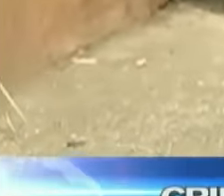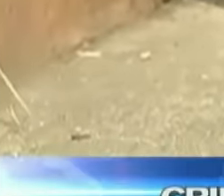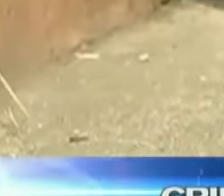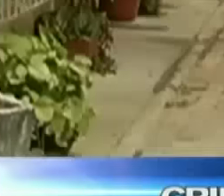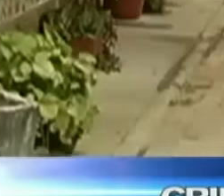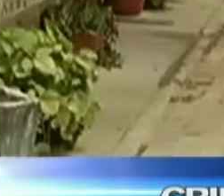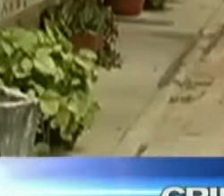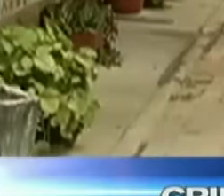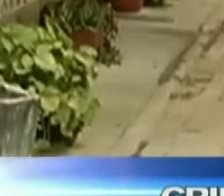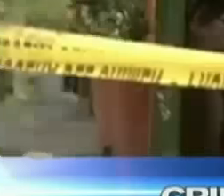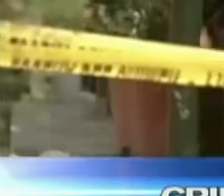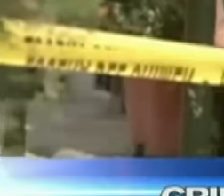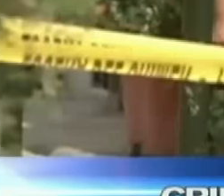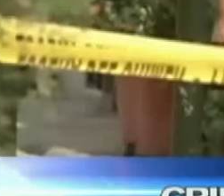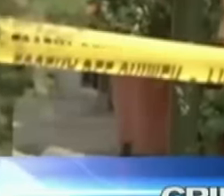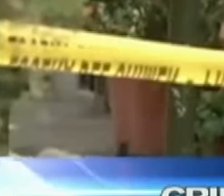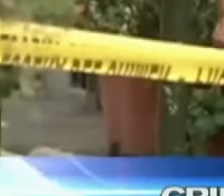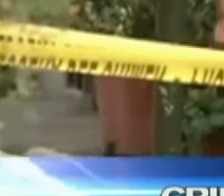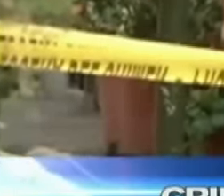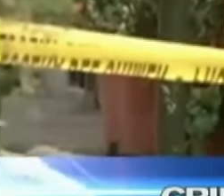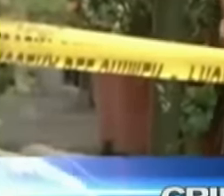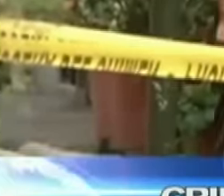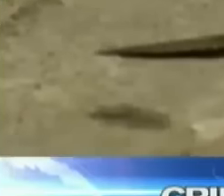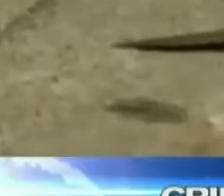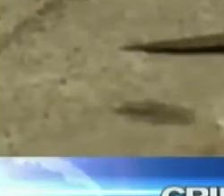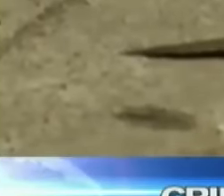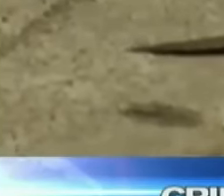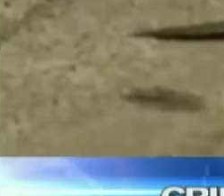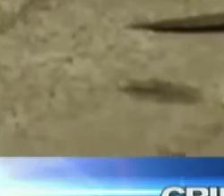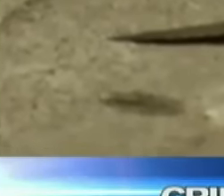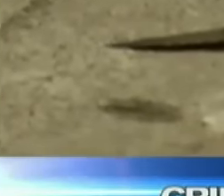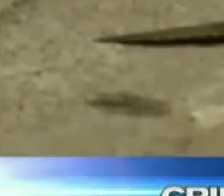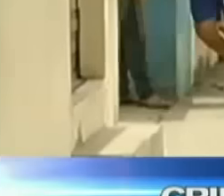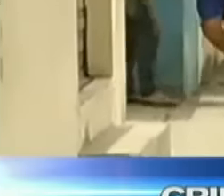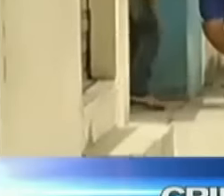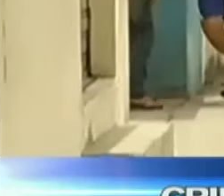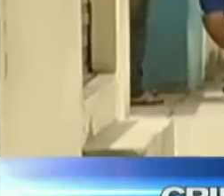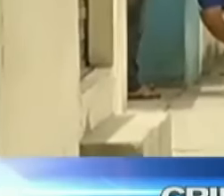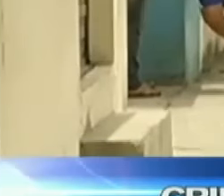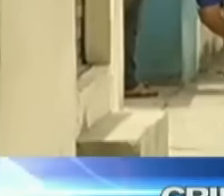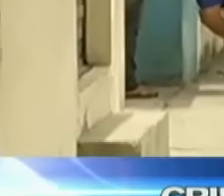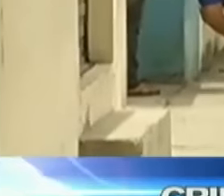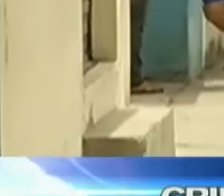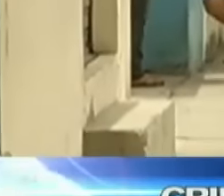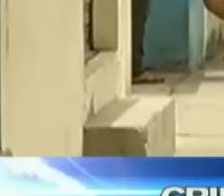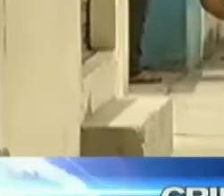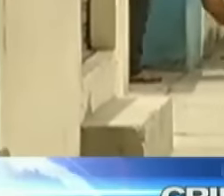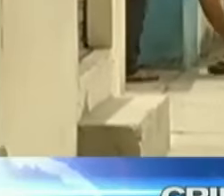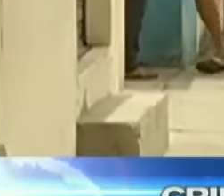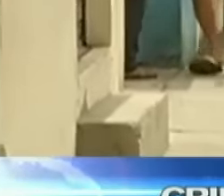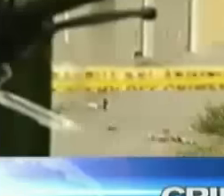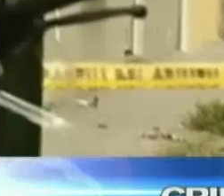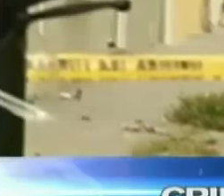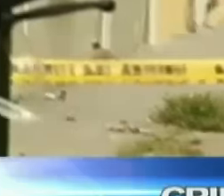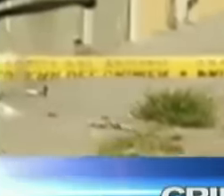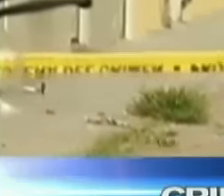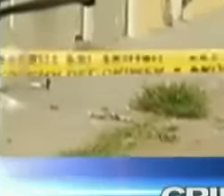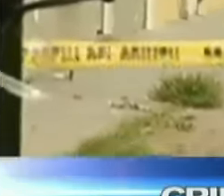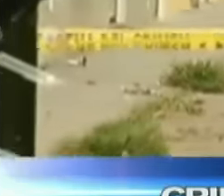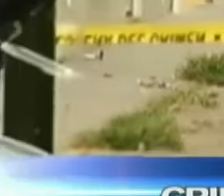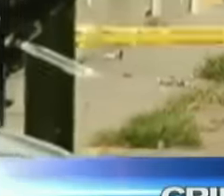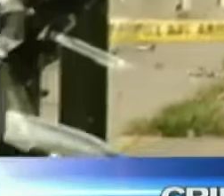Un joven de 22 años de edad murió tras ser apuñalado en Sauces 3, al norte de Guayaquil. Todo apunta a un crimen